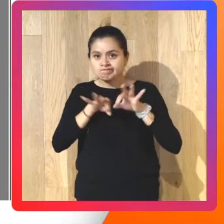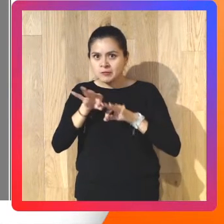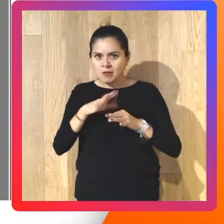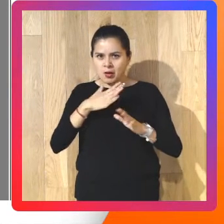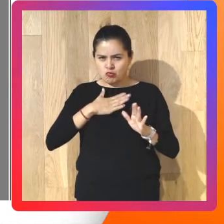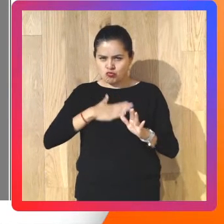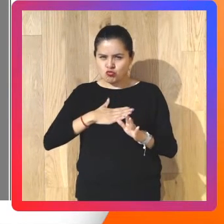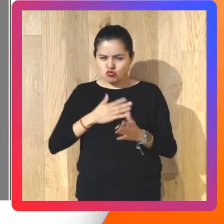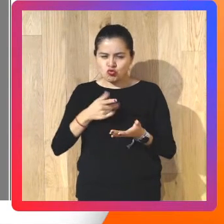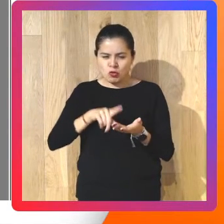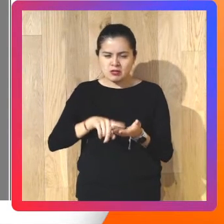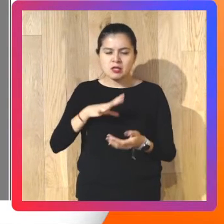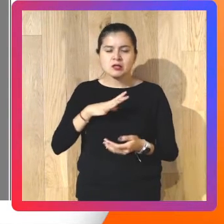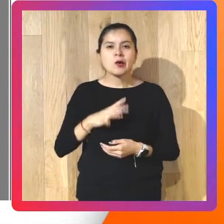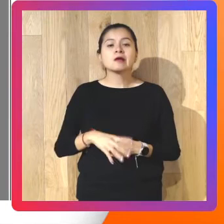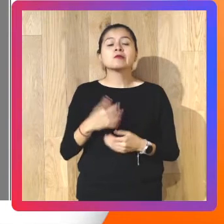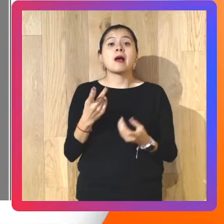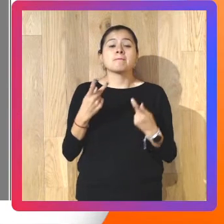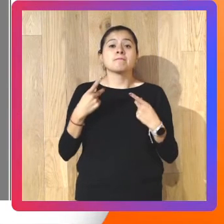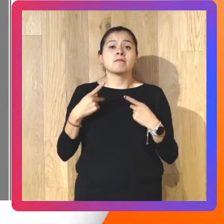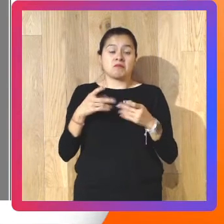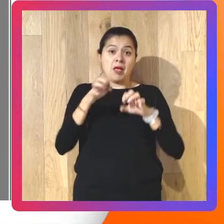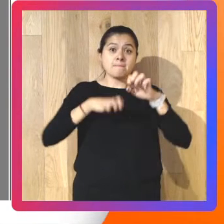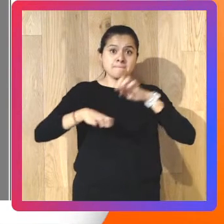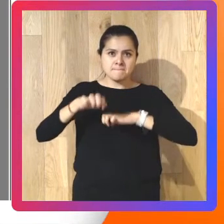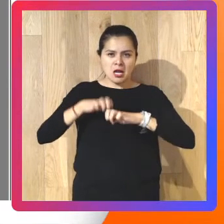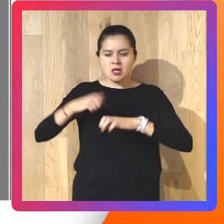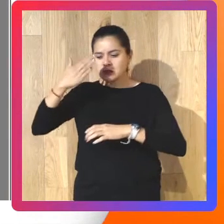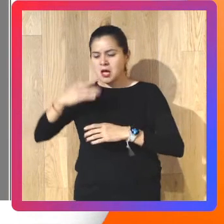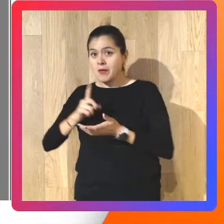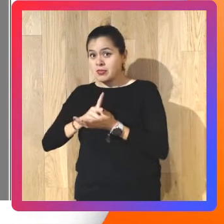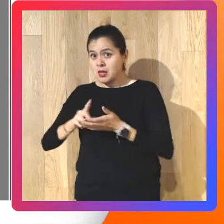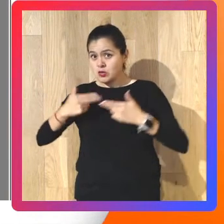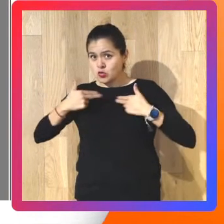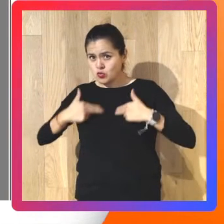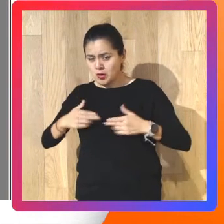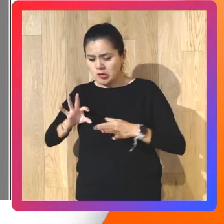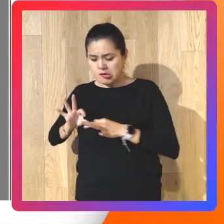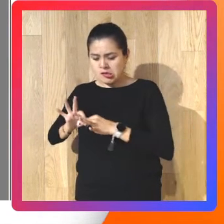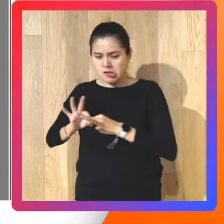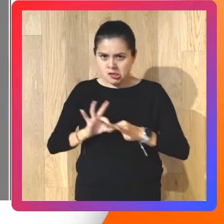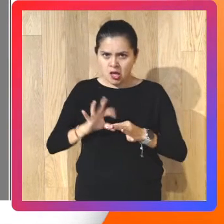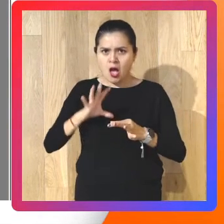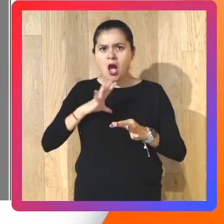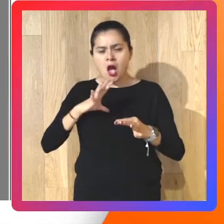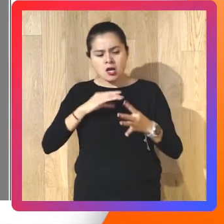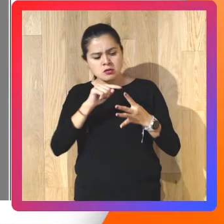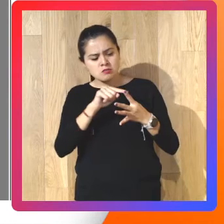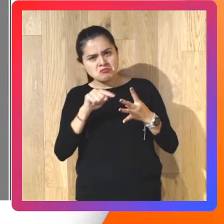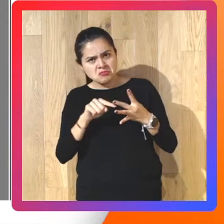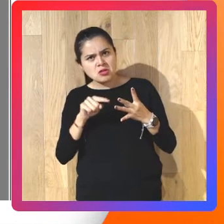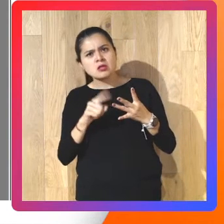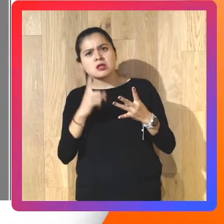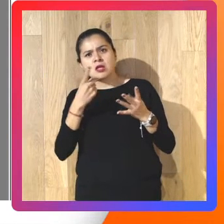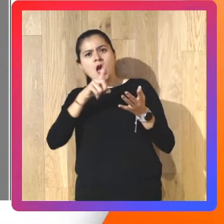decente es que saber si una empresa está alineada a los principios de derechos humanos y prácticas laborales, si tiene el GRI 409